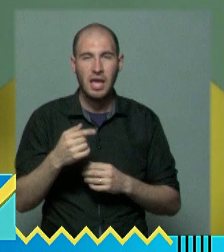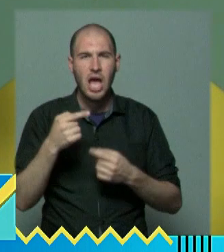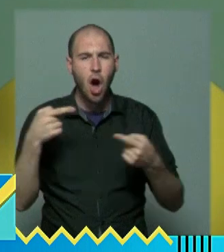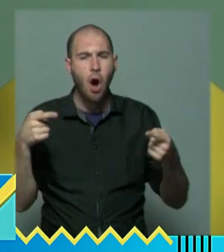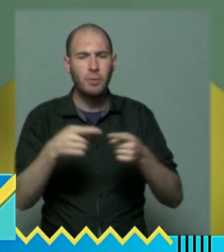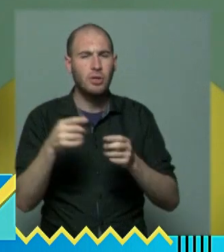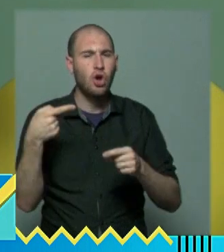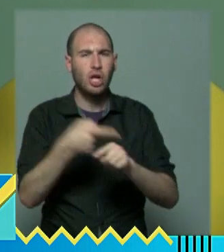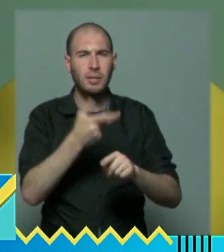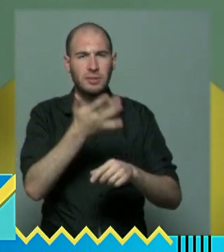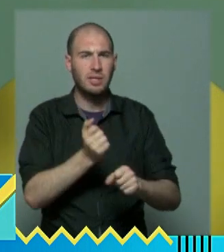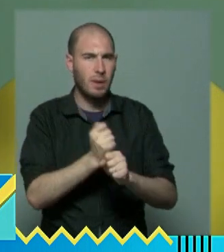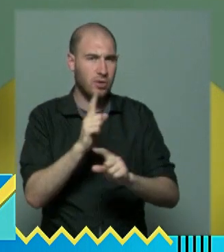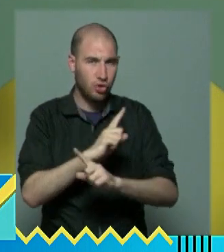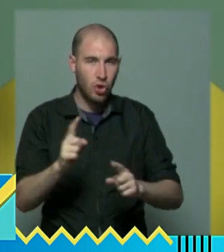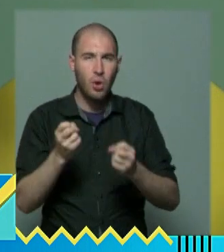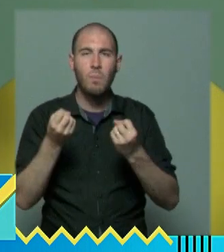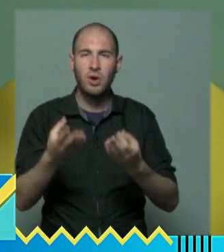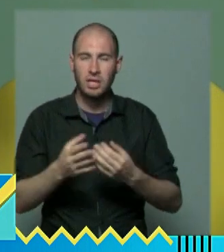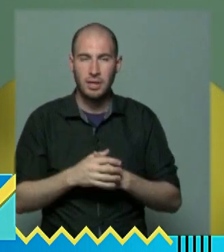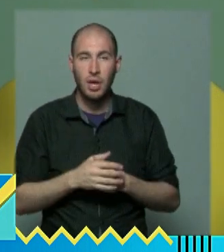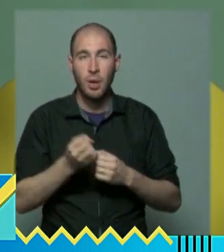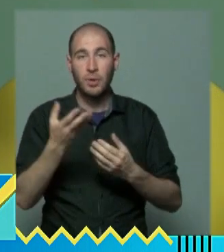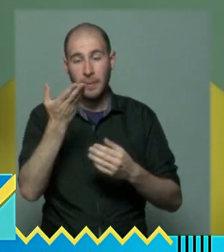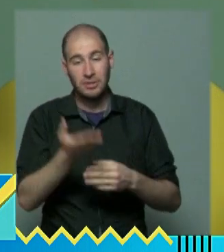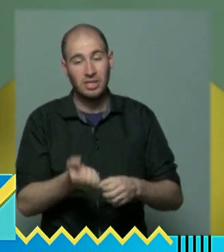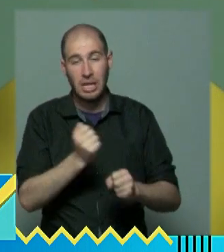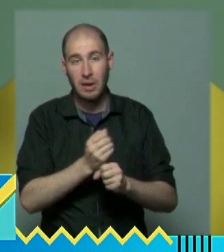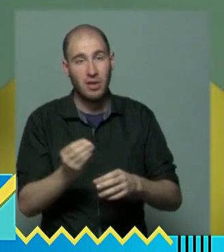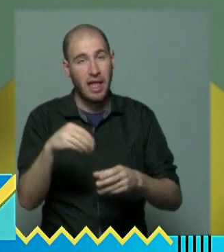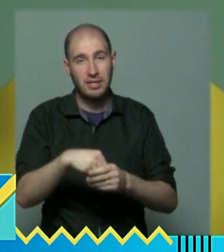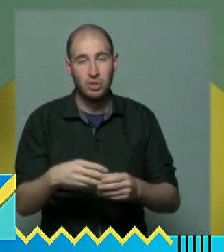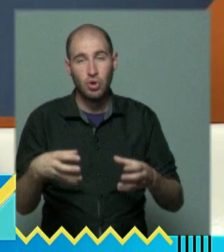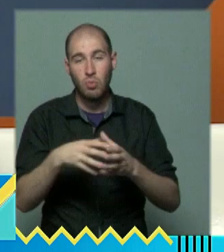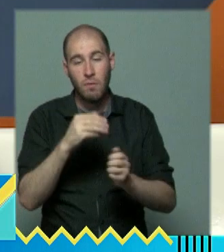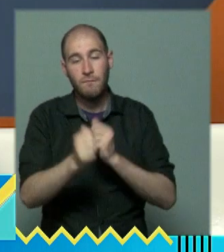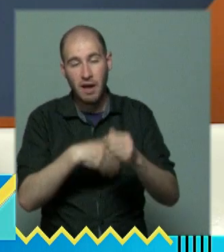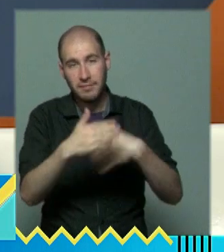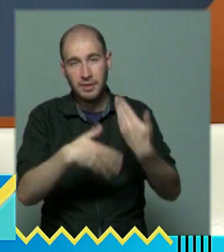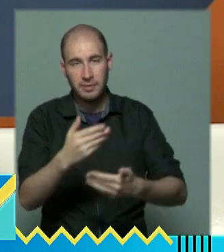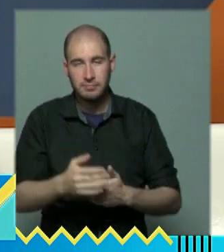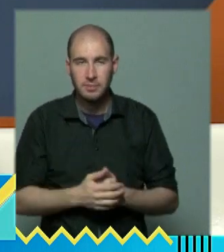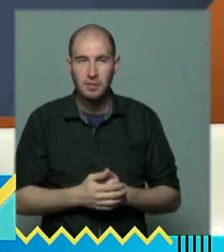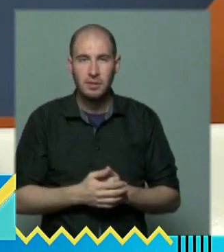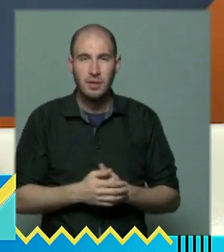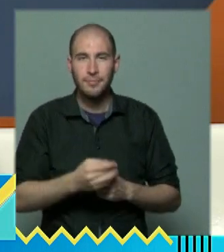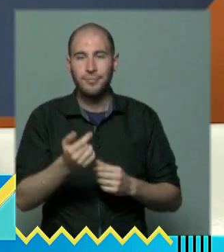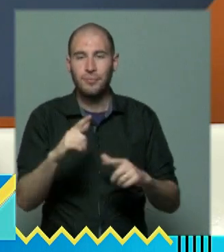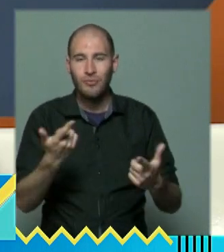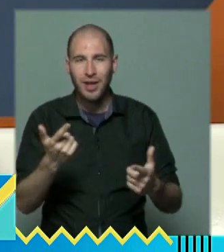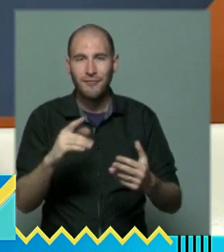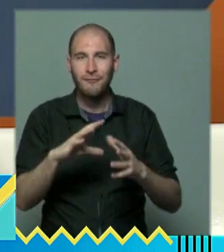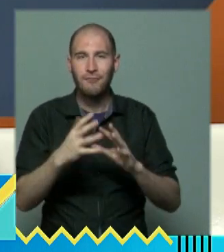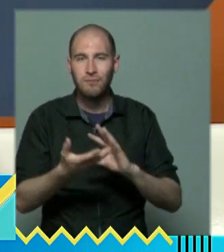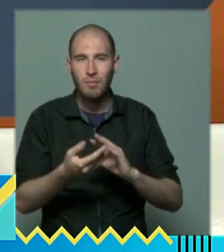intencionalidad de perjudicar al trabajador. ¿Por qué? Porque el trabajador forma parte del sistema productivo. No existe ningún tipo